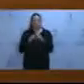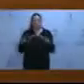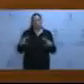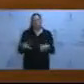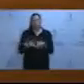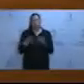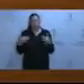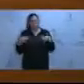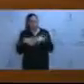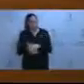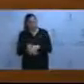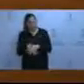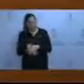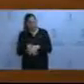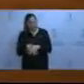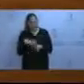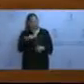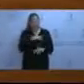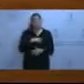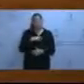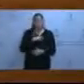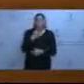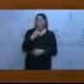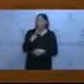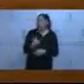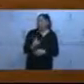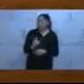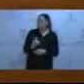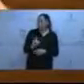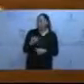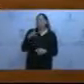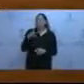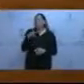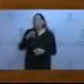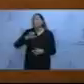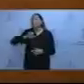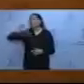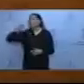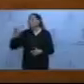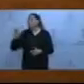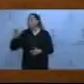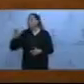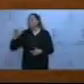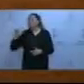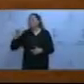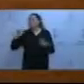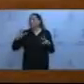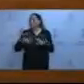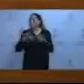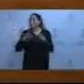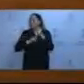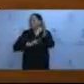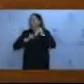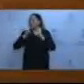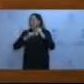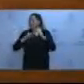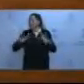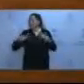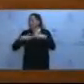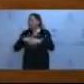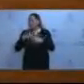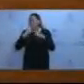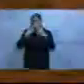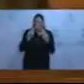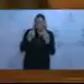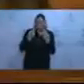mixta. La Comisión mantiene que el derecho europeo no permite atribuir a sociedades urbanísticas mixtas, público-privadas